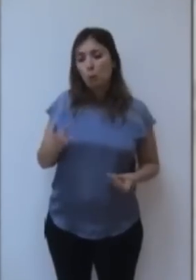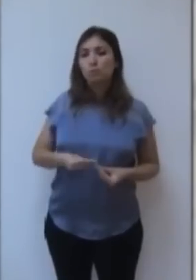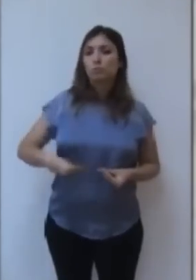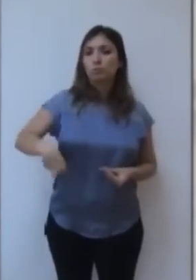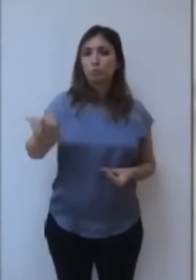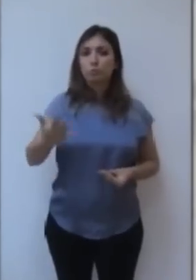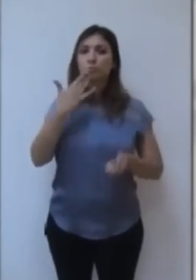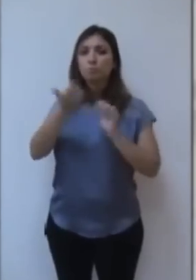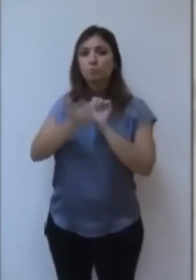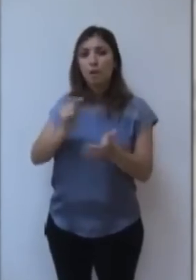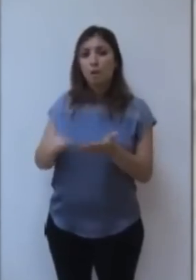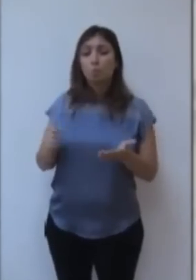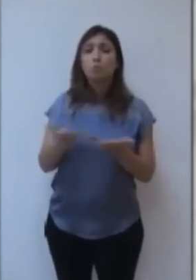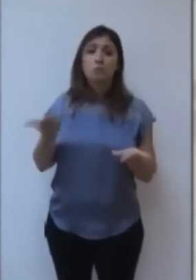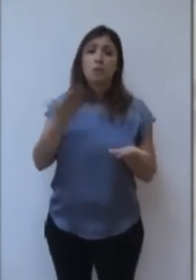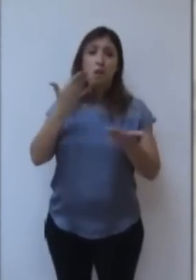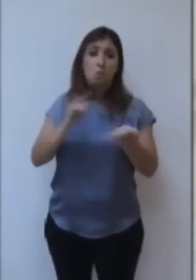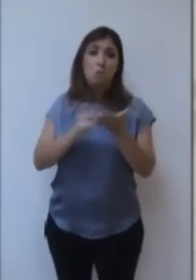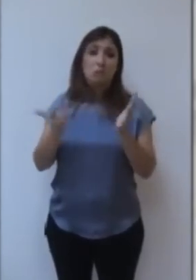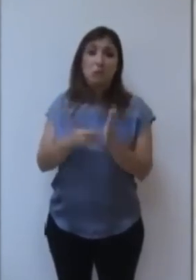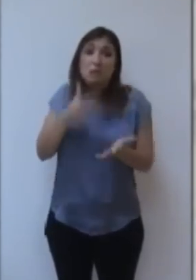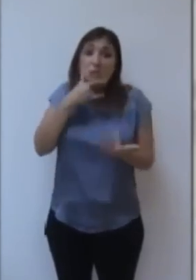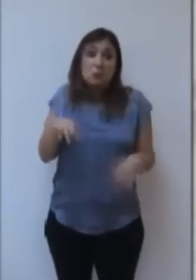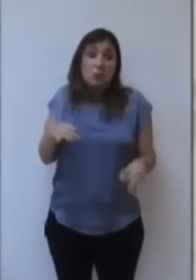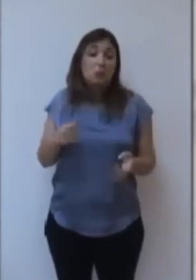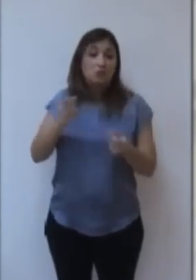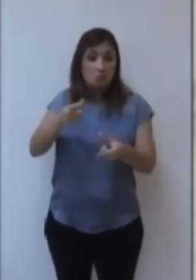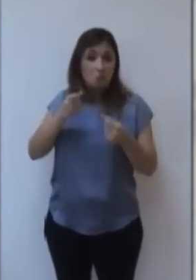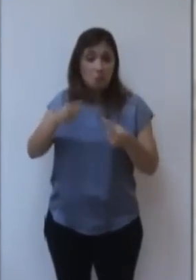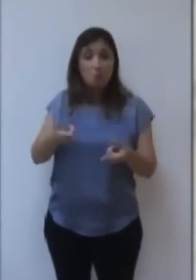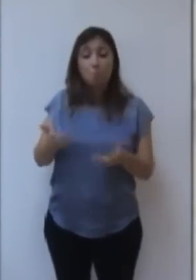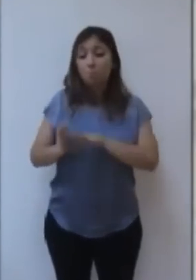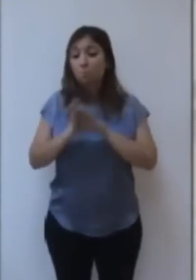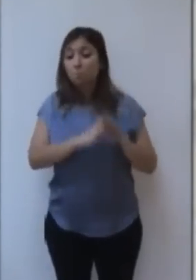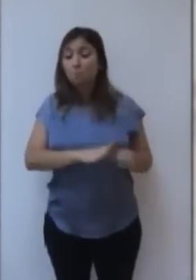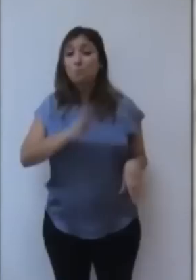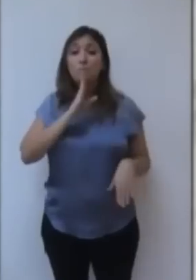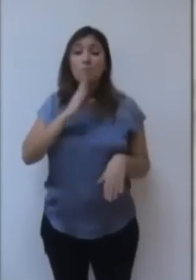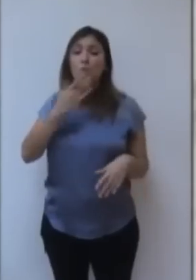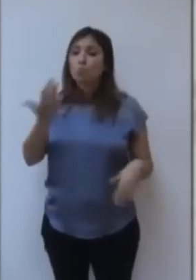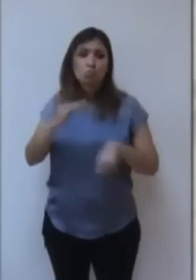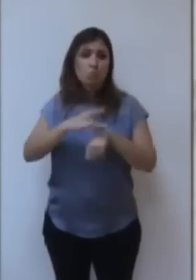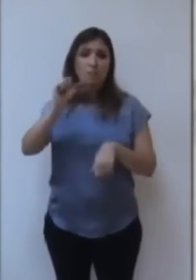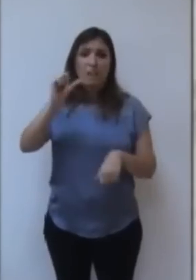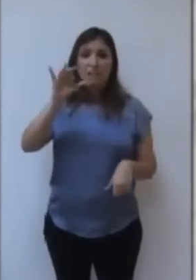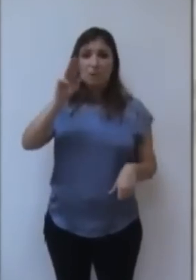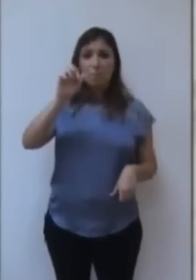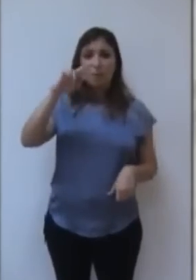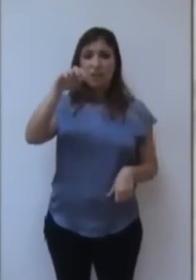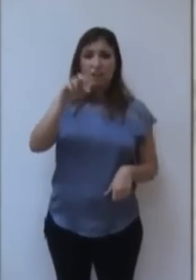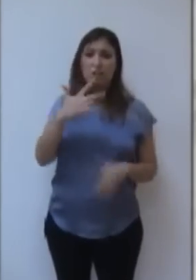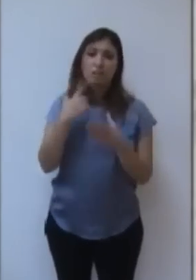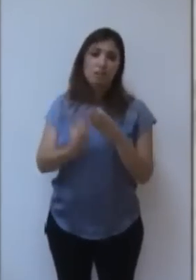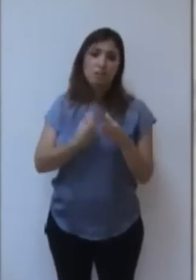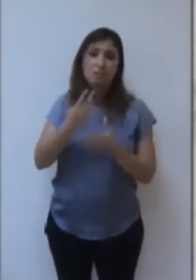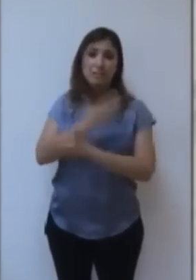Bueno, hay una serie de medidas, de ayudas técnicas relativamente sencillas que se dan. En el caso del síndrome de Asperger, que sería un poco el autismo